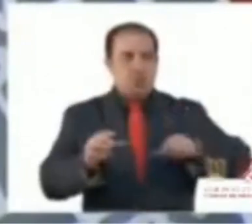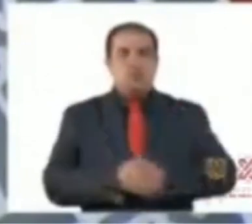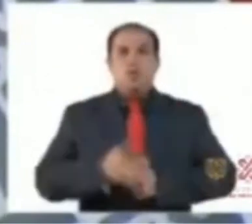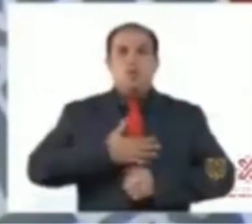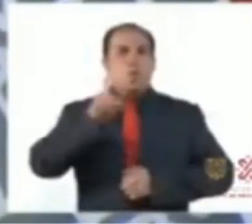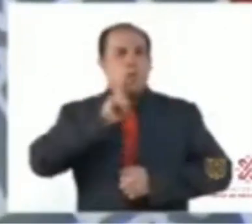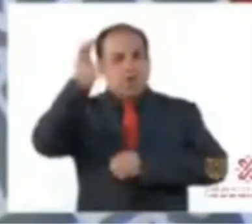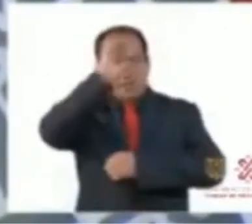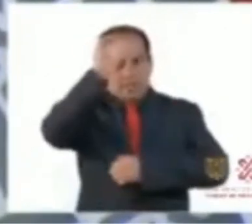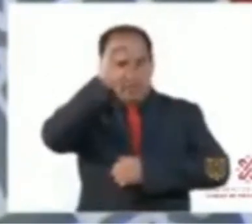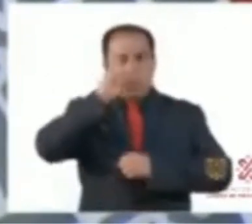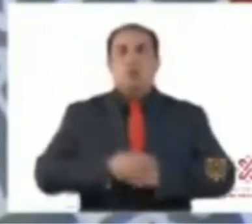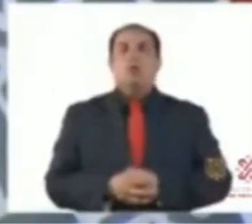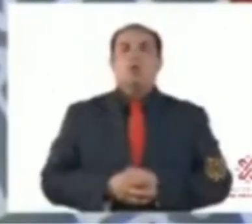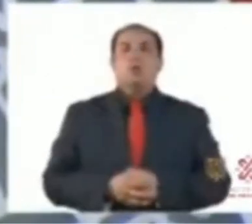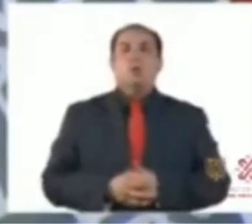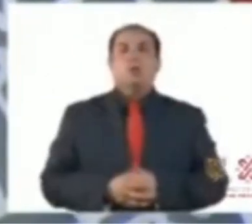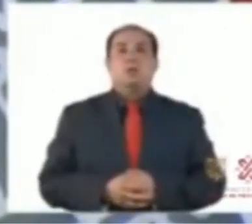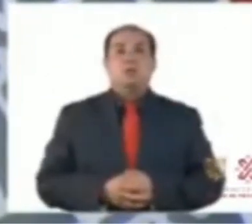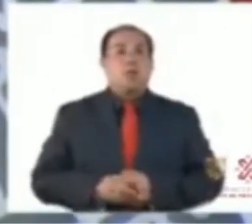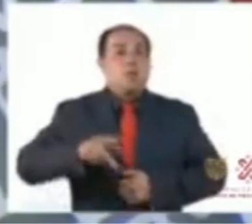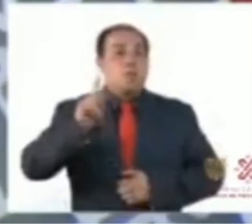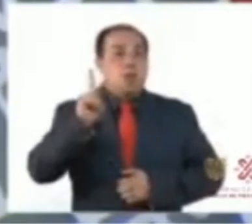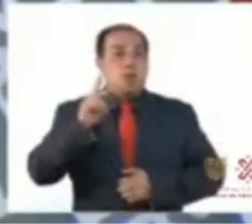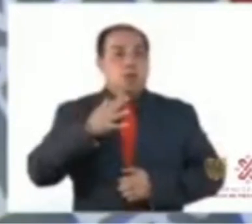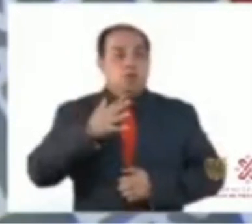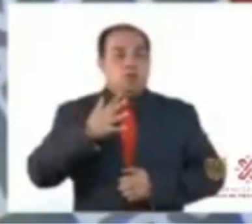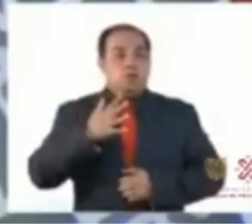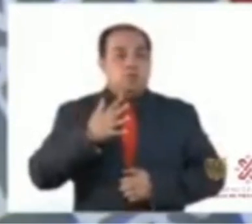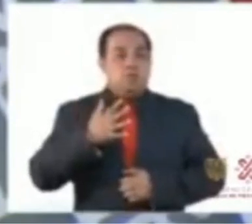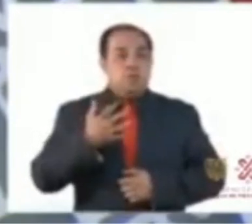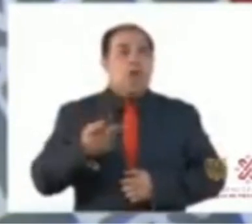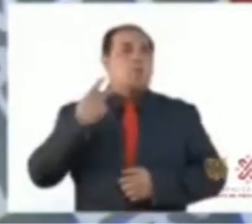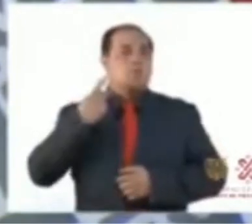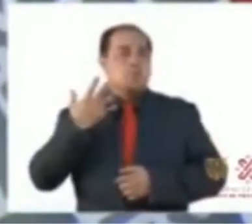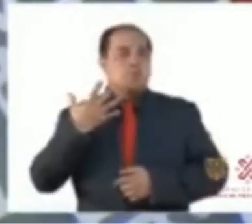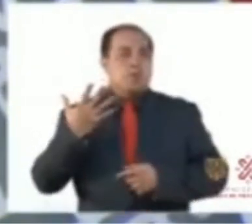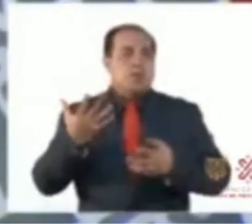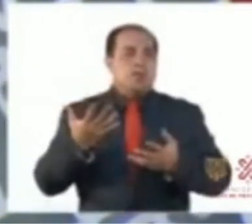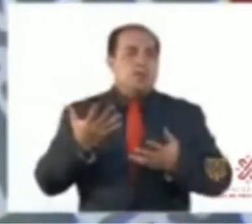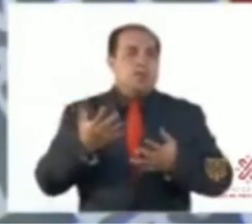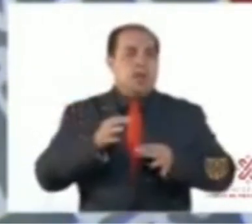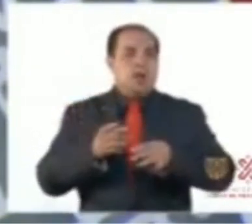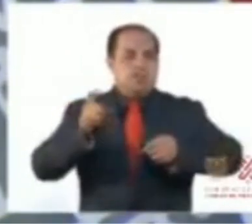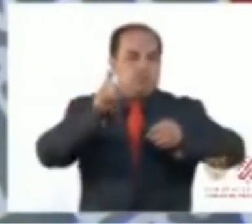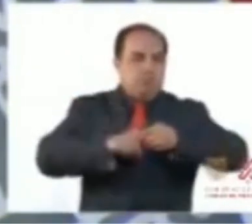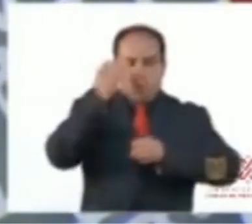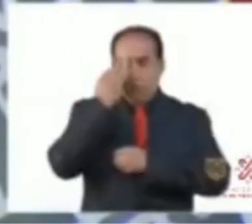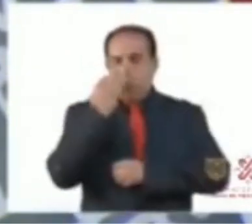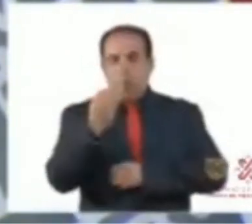científica pero hago política desde hace mucho tiempo y la hago